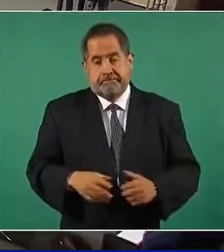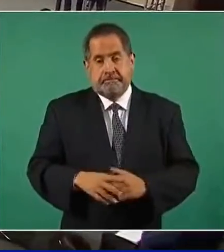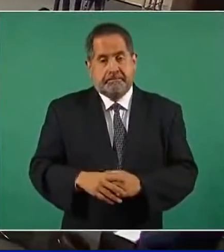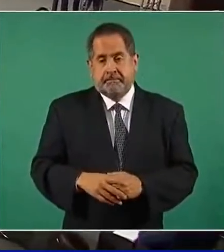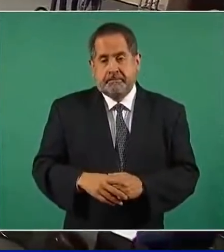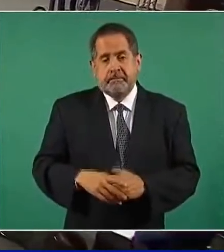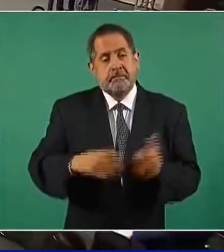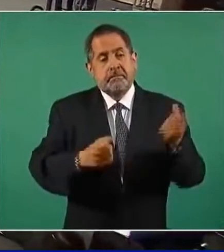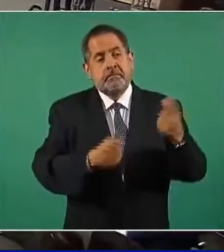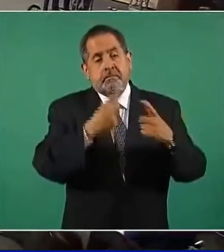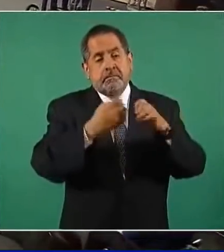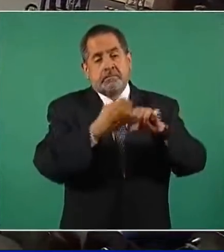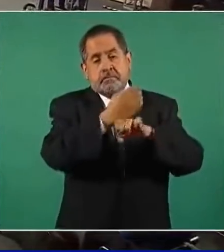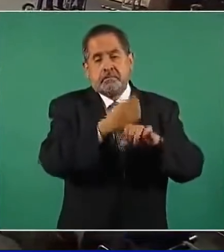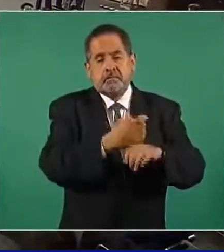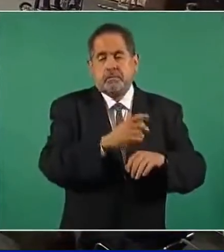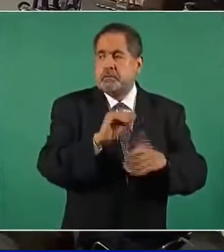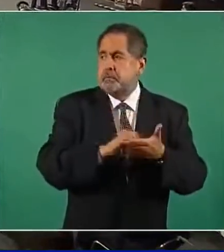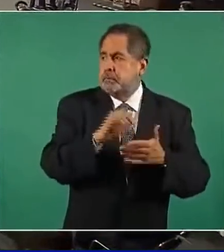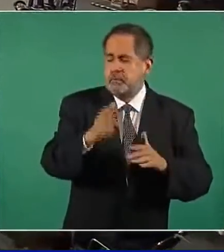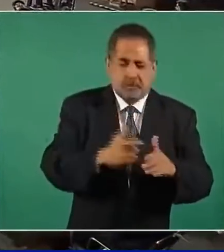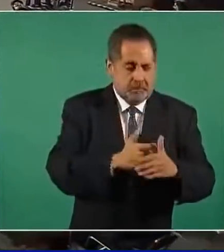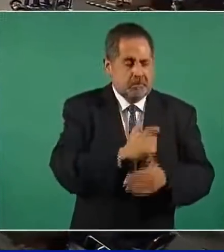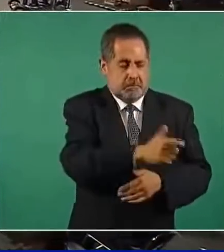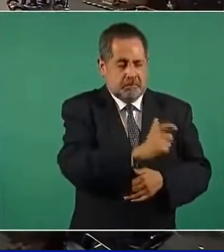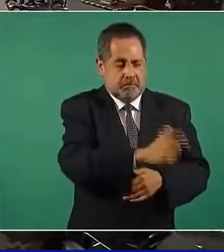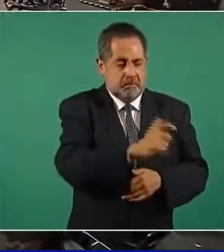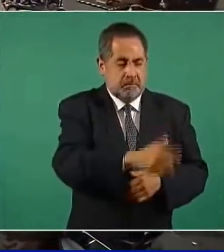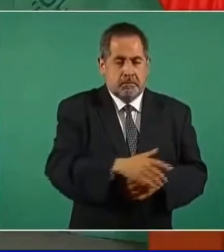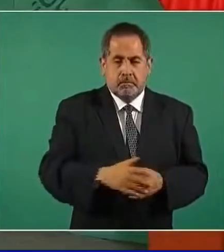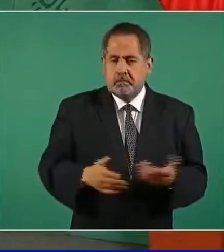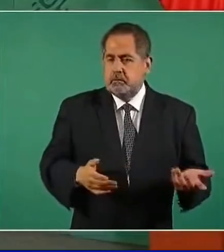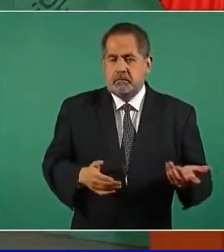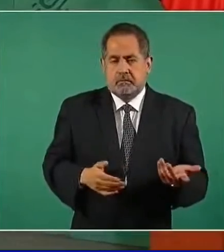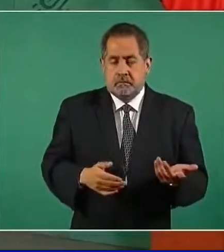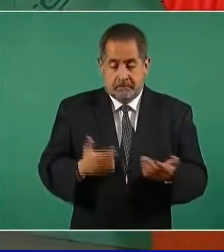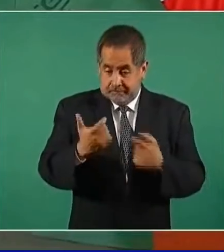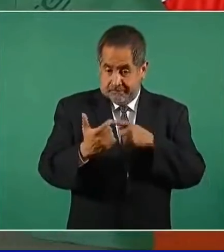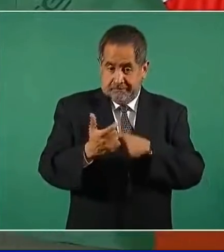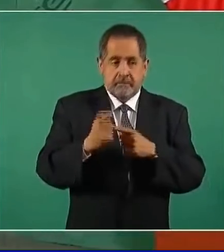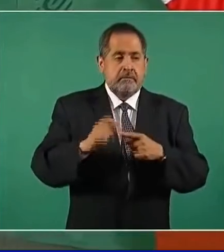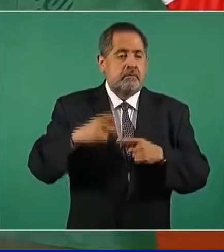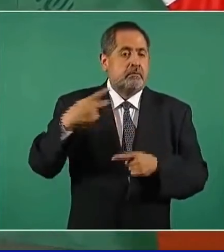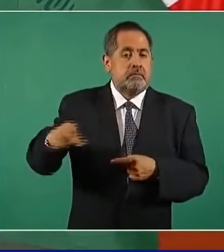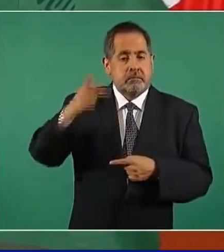Se siguen financiando, pues eso es dinero del pueblo,